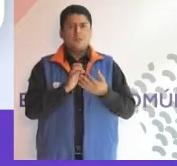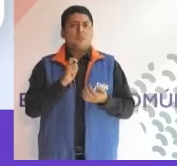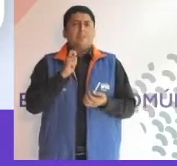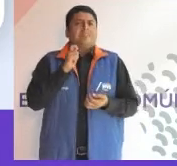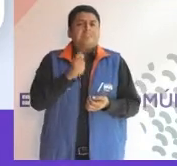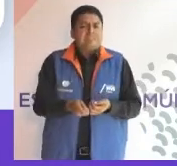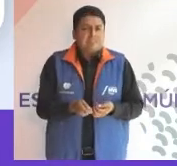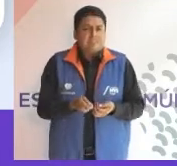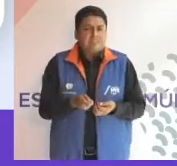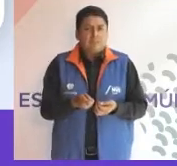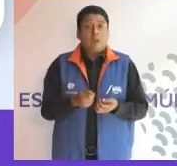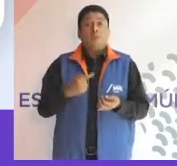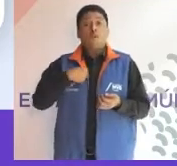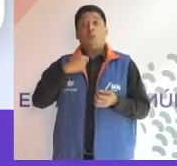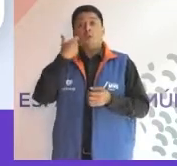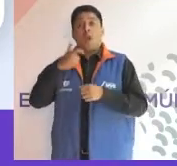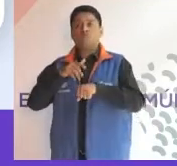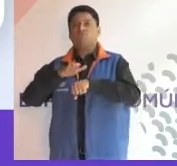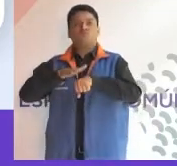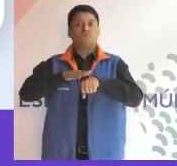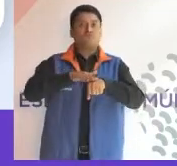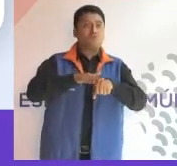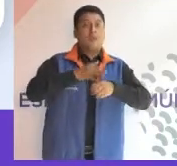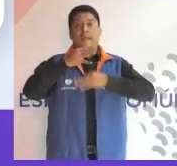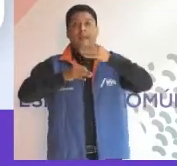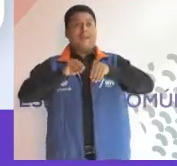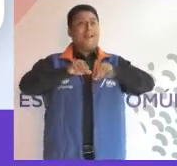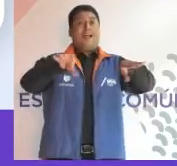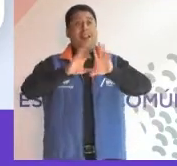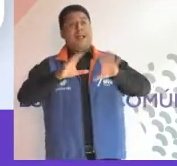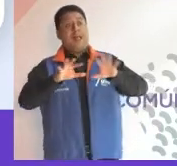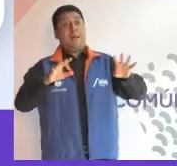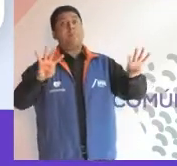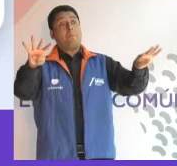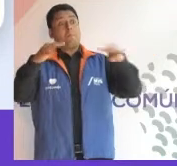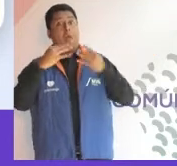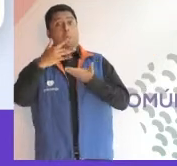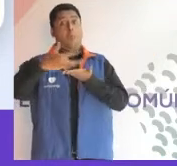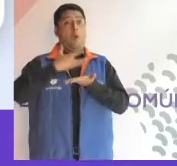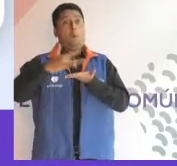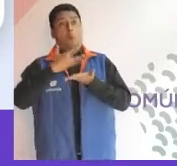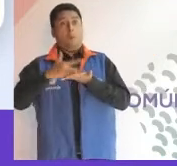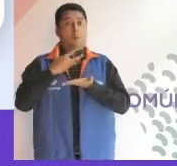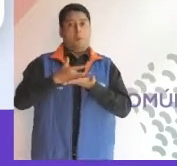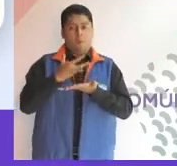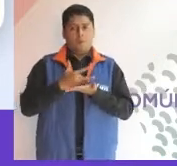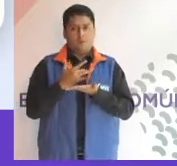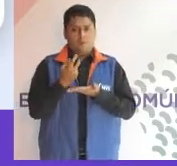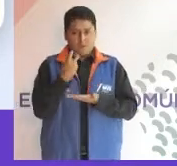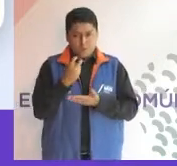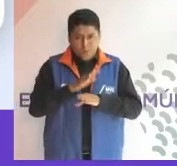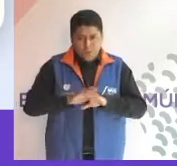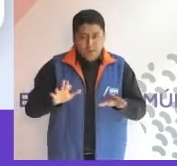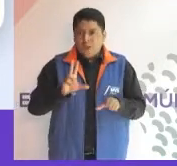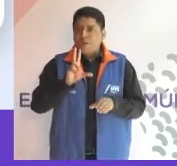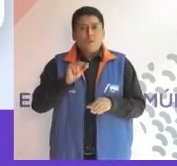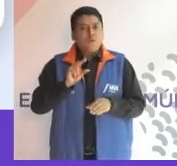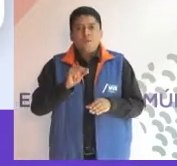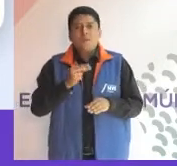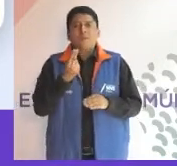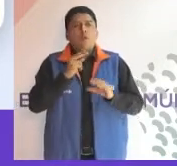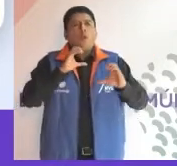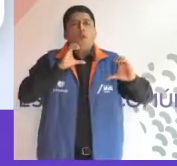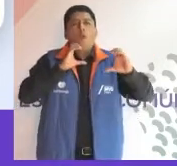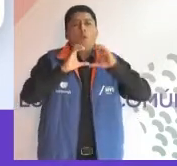una cuestión de marketing, por supuesto que no. Se trata de que realmente podamos hablar el mismo idioma que